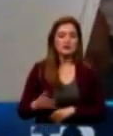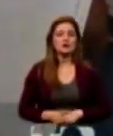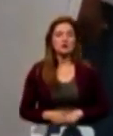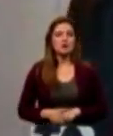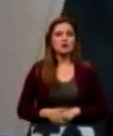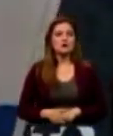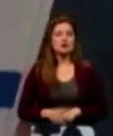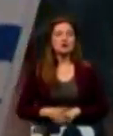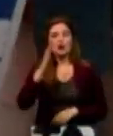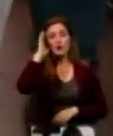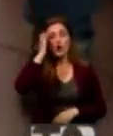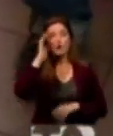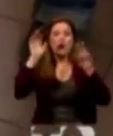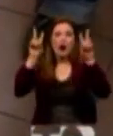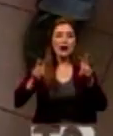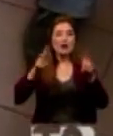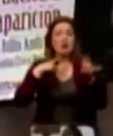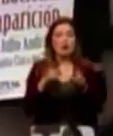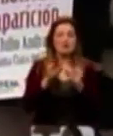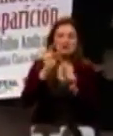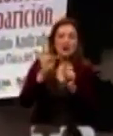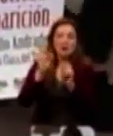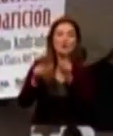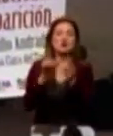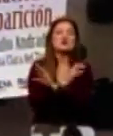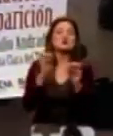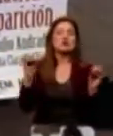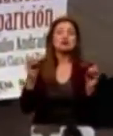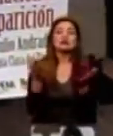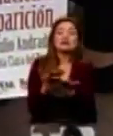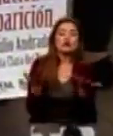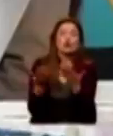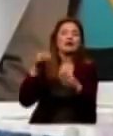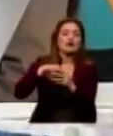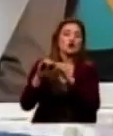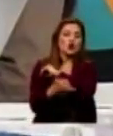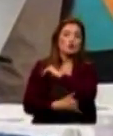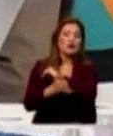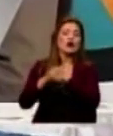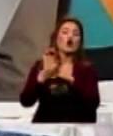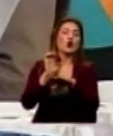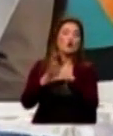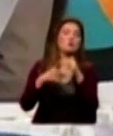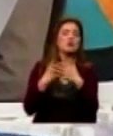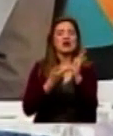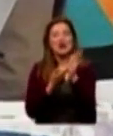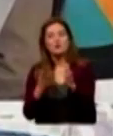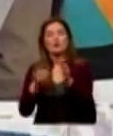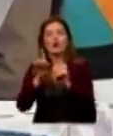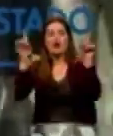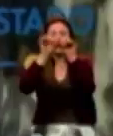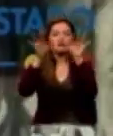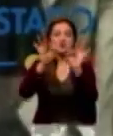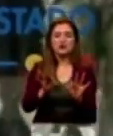También mostraron su preocupación ante el manejo de cifras de desaparición que se reportan en el país. Aseguran que hay inconsistencia en los datos